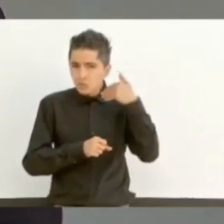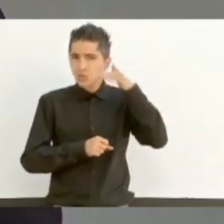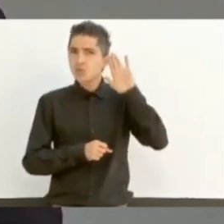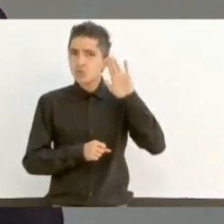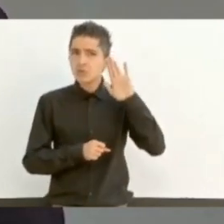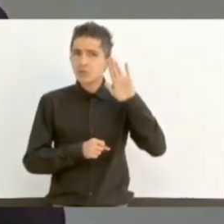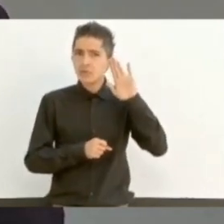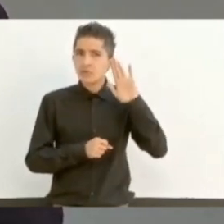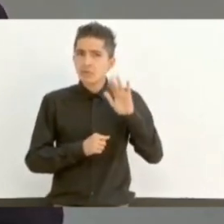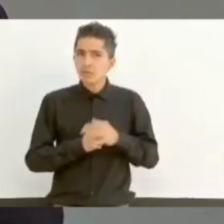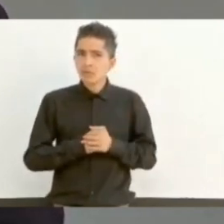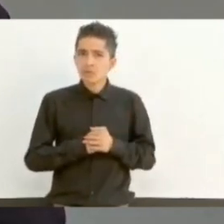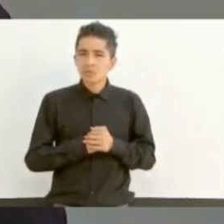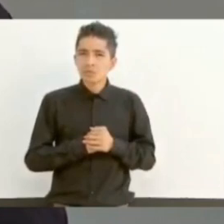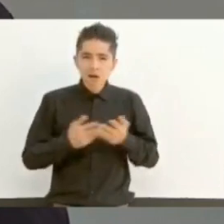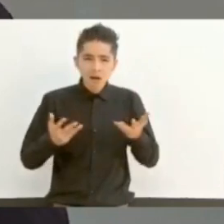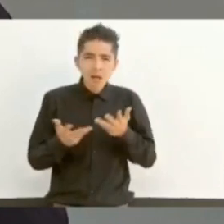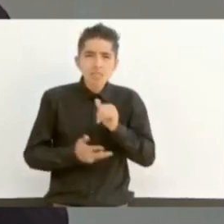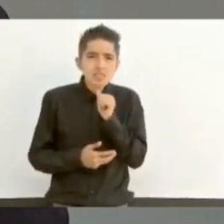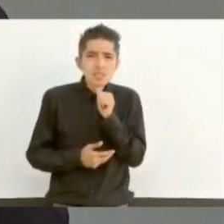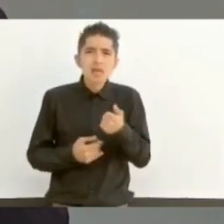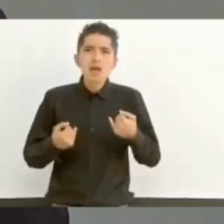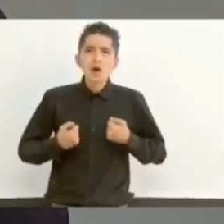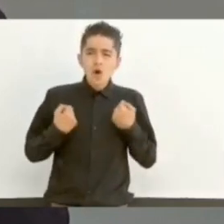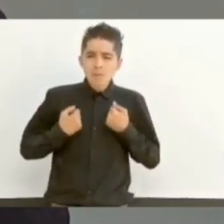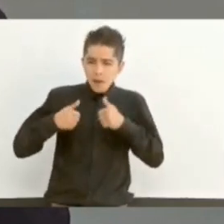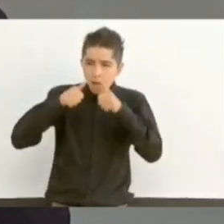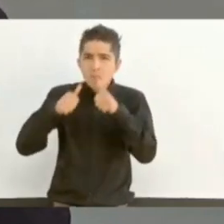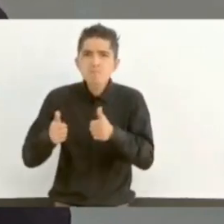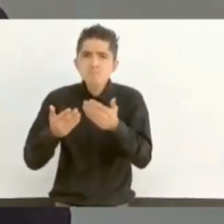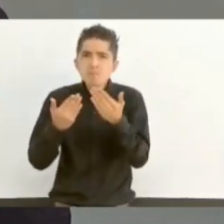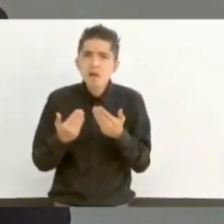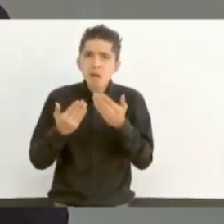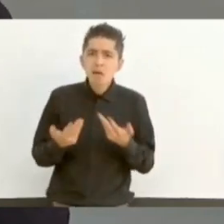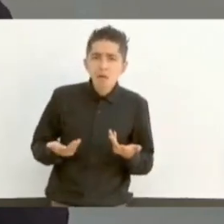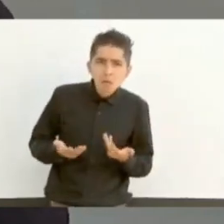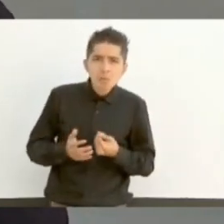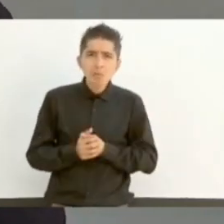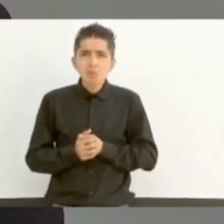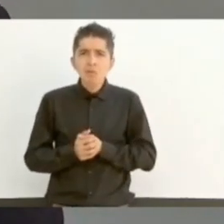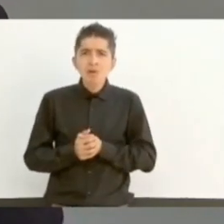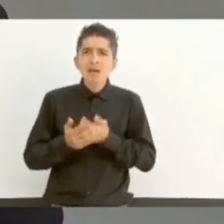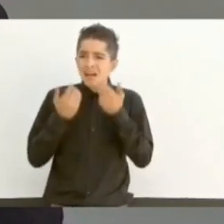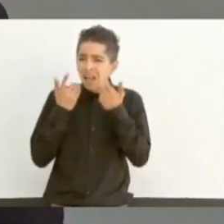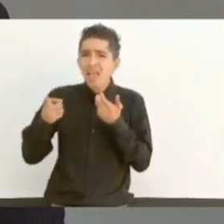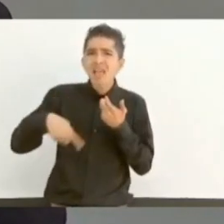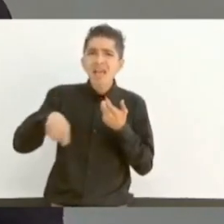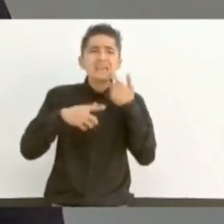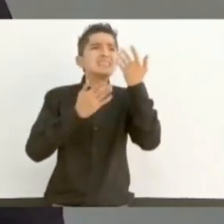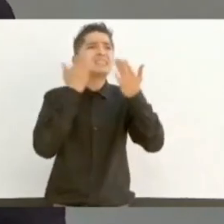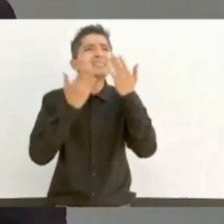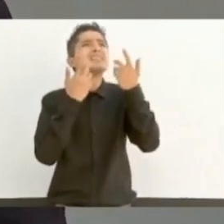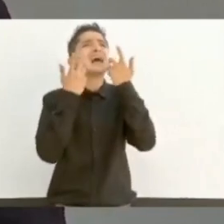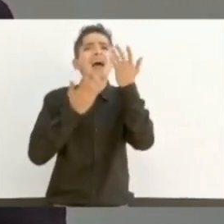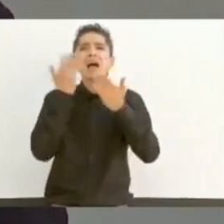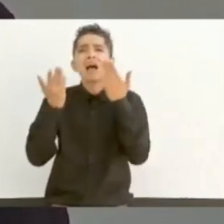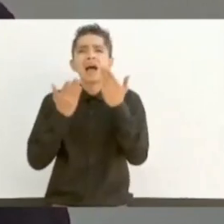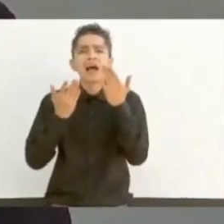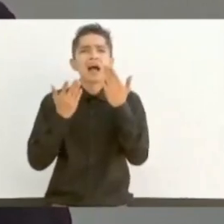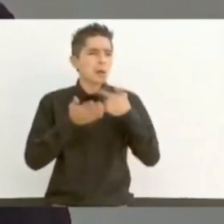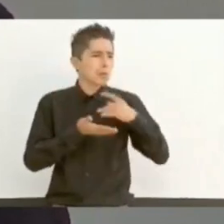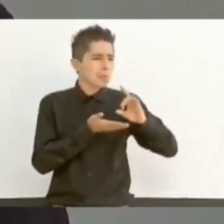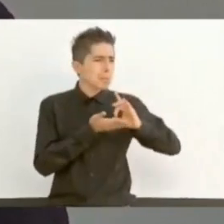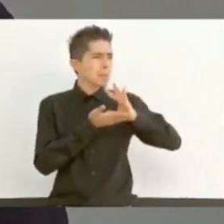anteriormente, que no se hizo nada por los jóvenes. Querían estudiar y se les